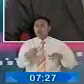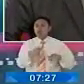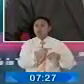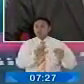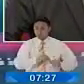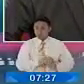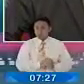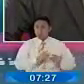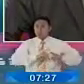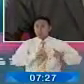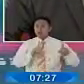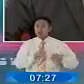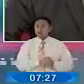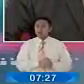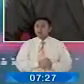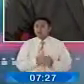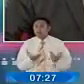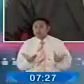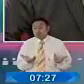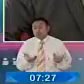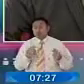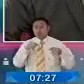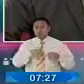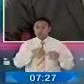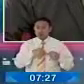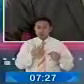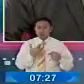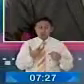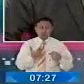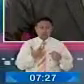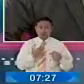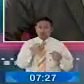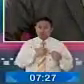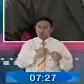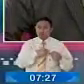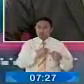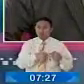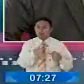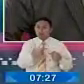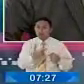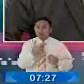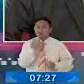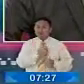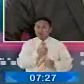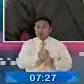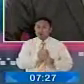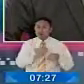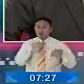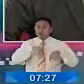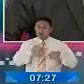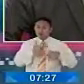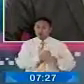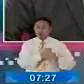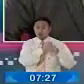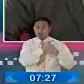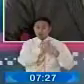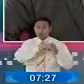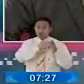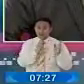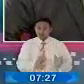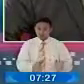pero obviamente esto de aquí va a depender un poco del trabajo que también nos permite hacer Contraloría, porque había